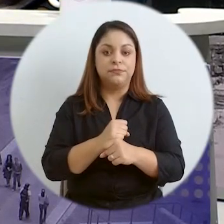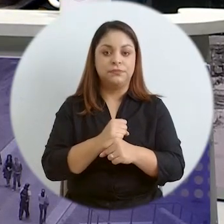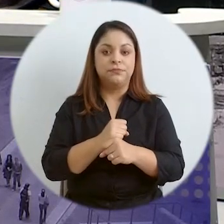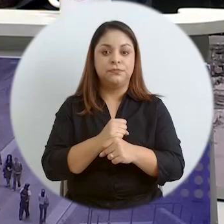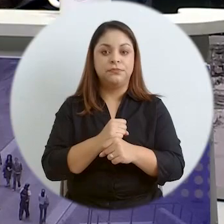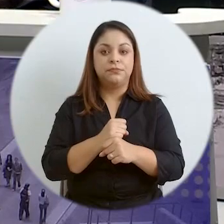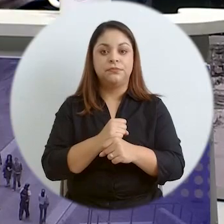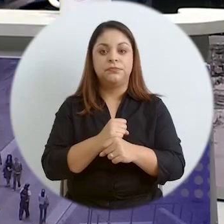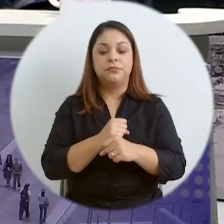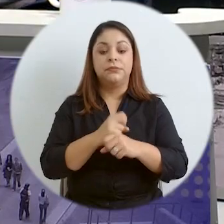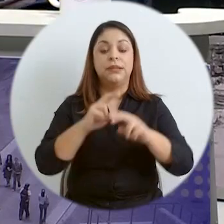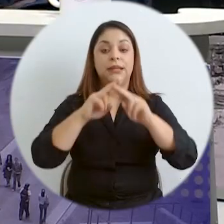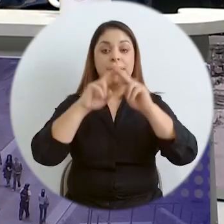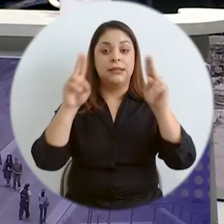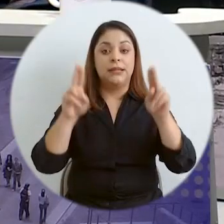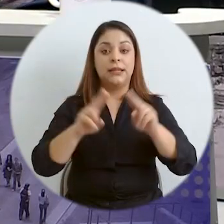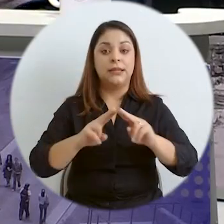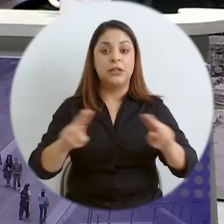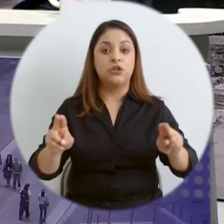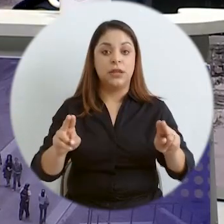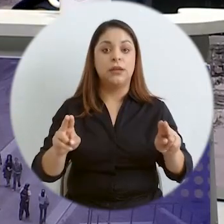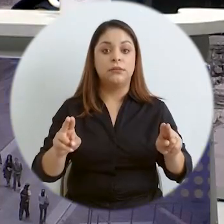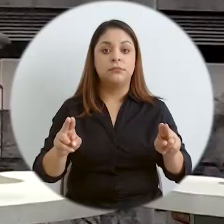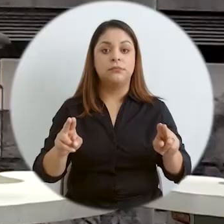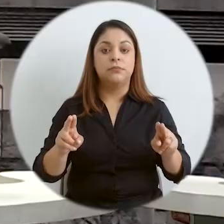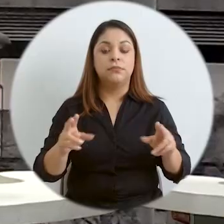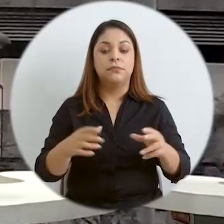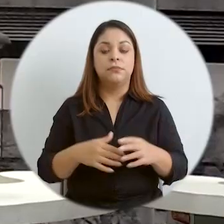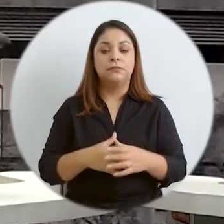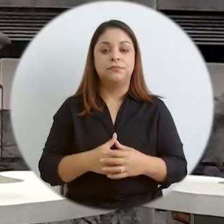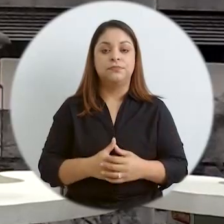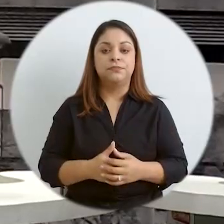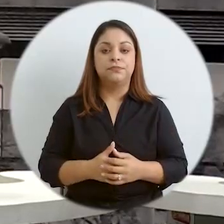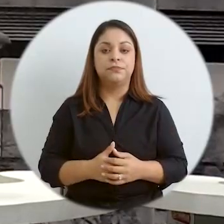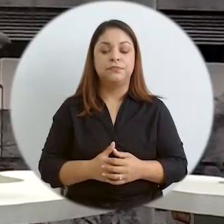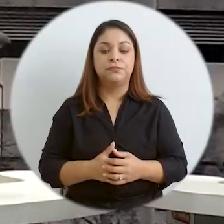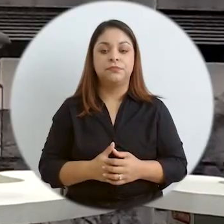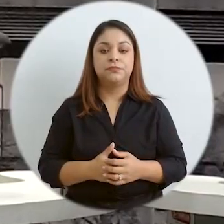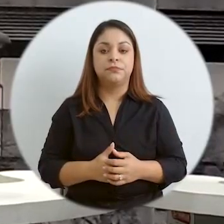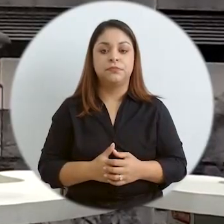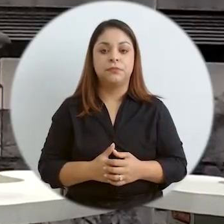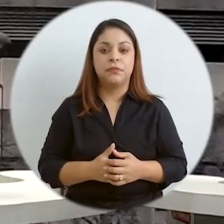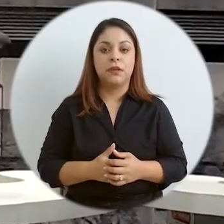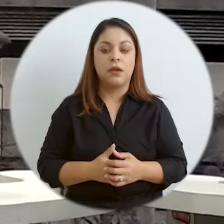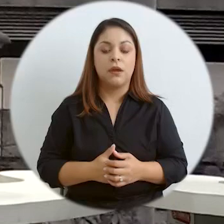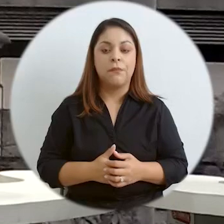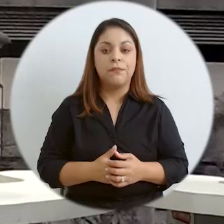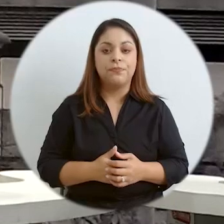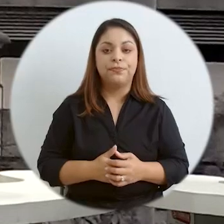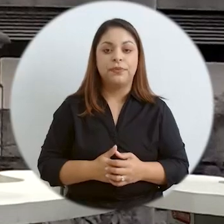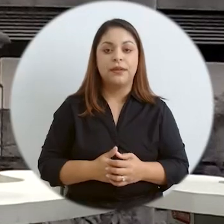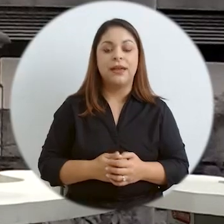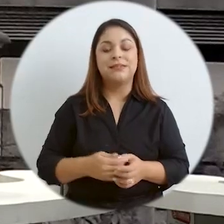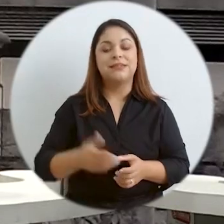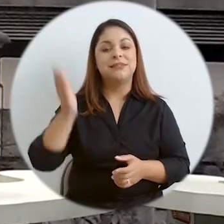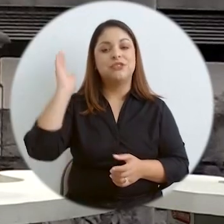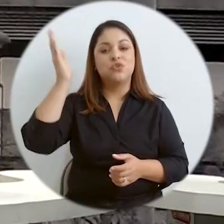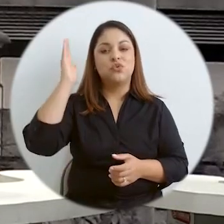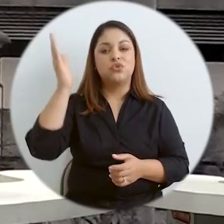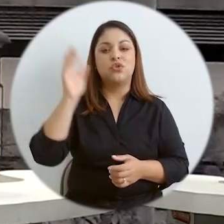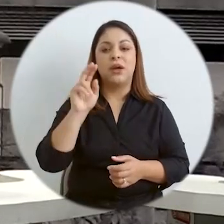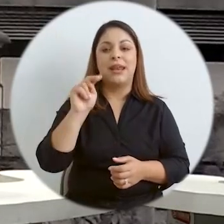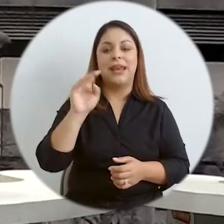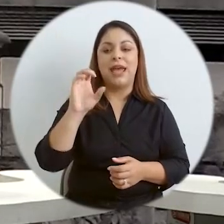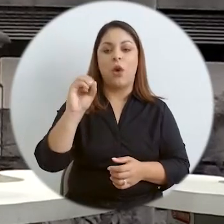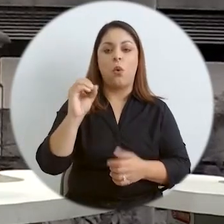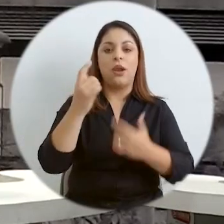internacionales. Sí, o de los grupos hegemónicos, que es la retórica neoliberal de decir... vamos a